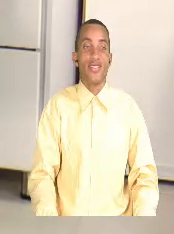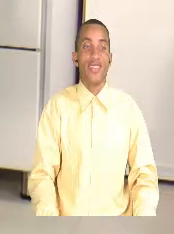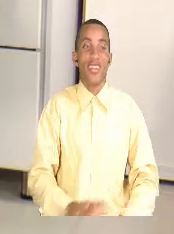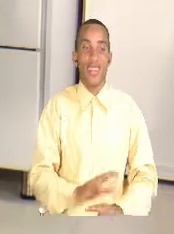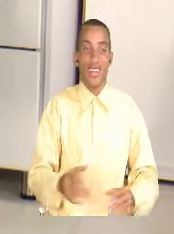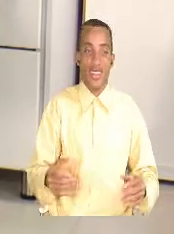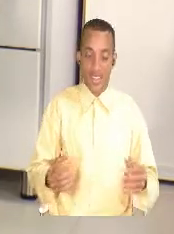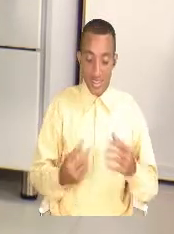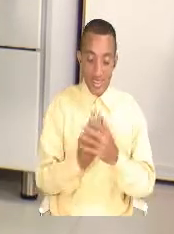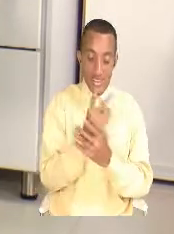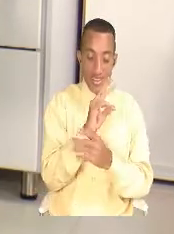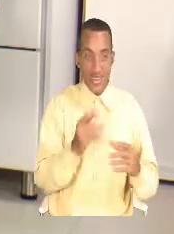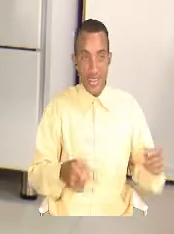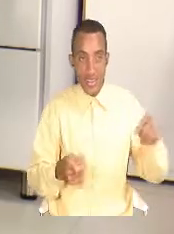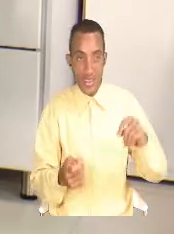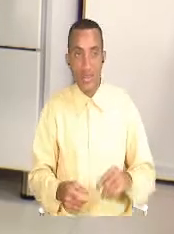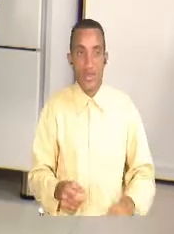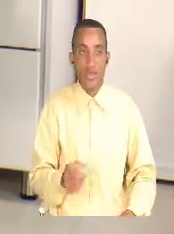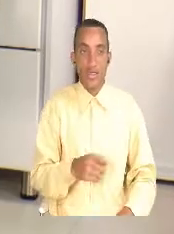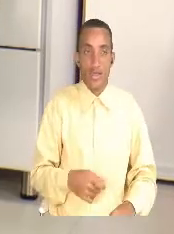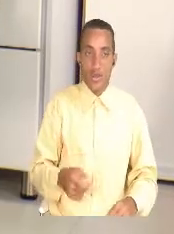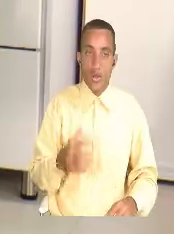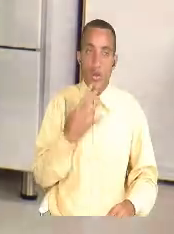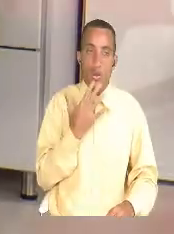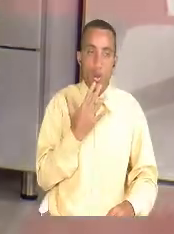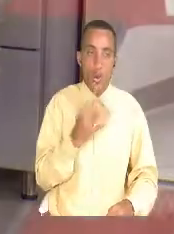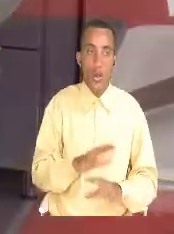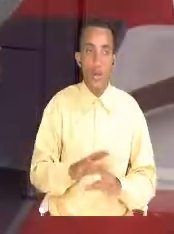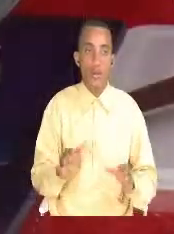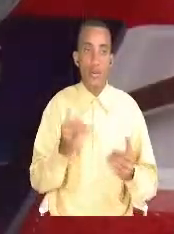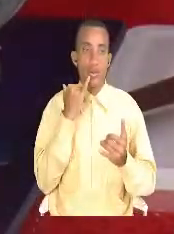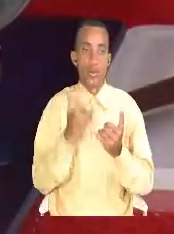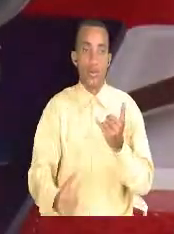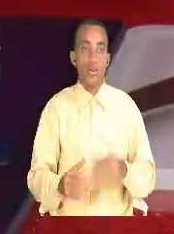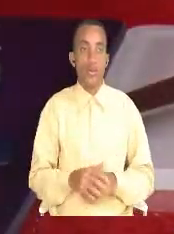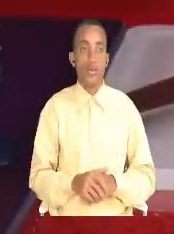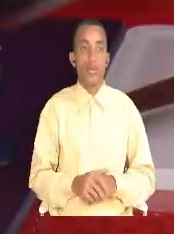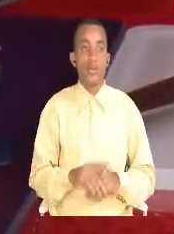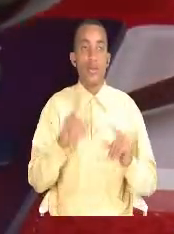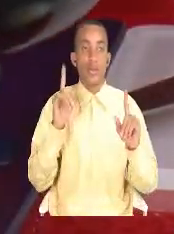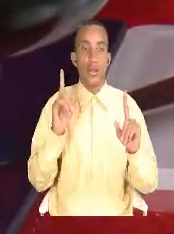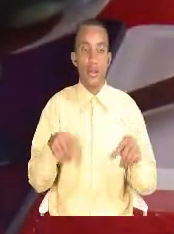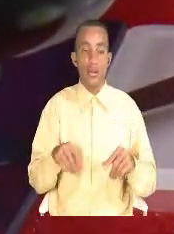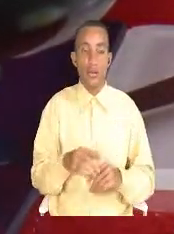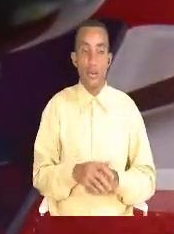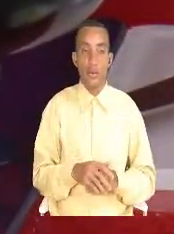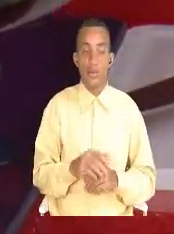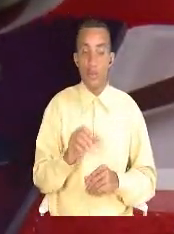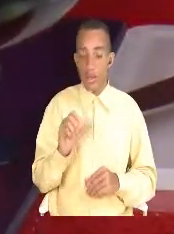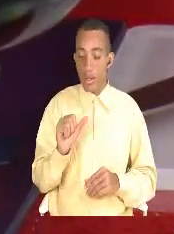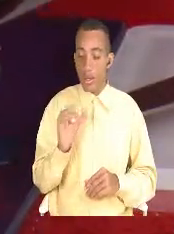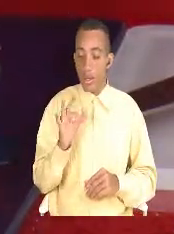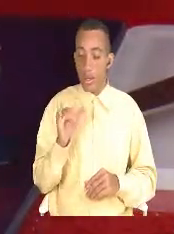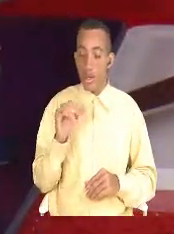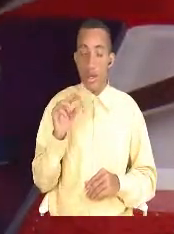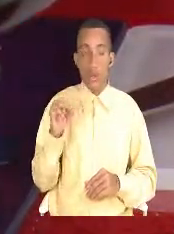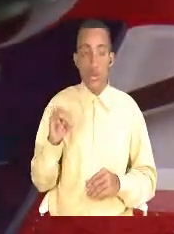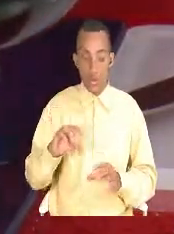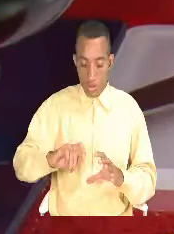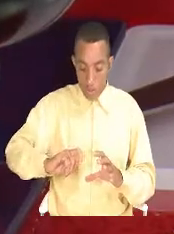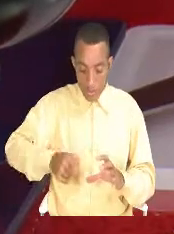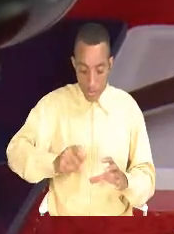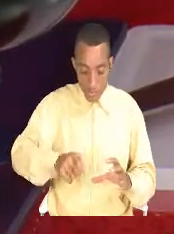los vegetales. Va a quedar muy colorido. Lo último que voy a adicionar en cuanto a la proteína es el atún. Pues ya lo tenemos. Es un atún en